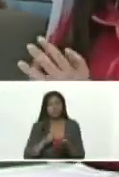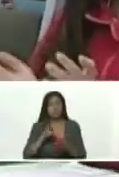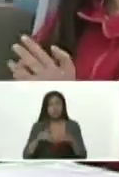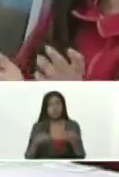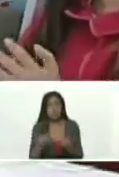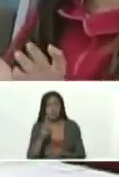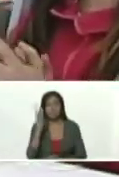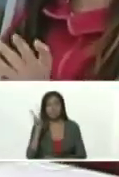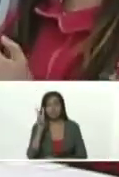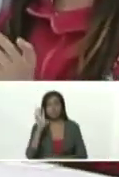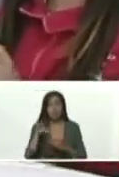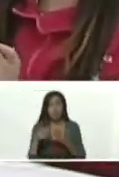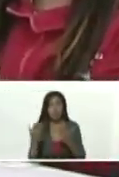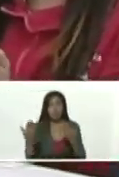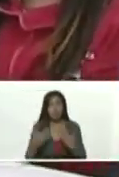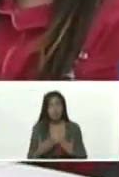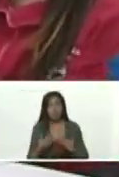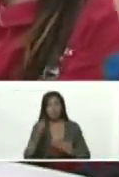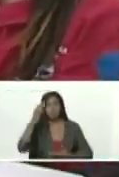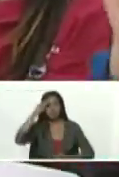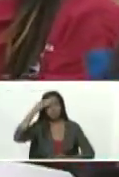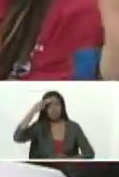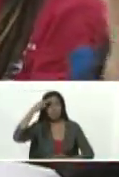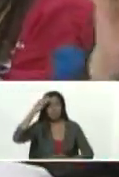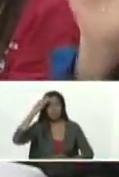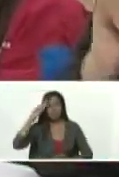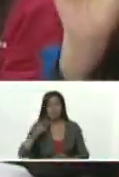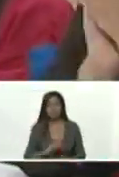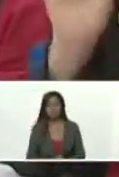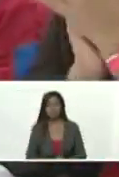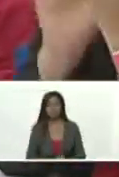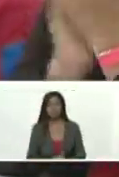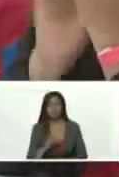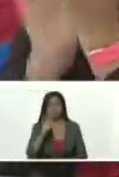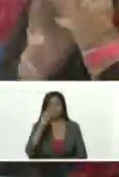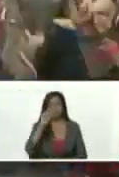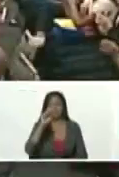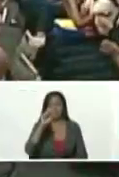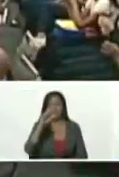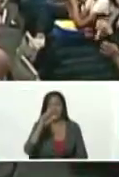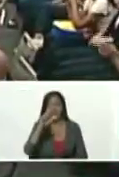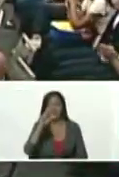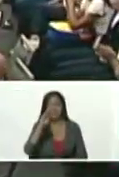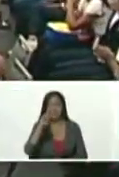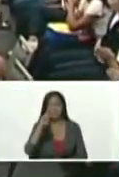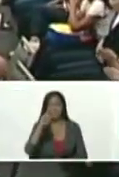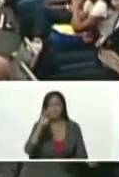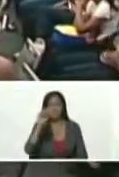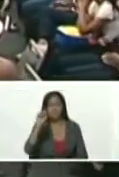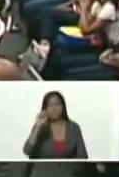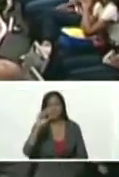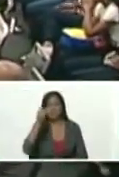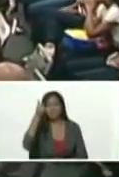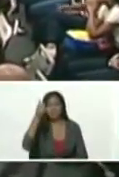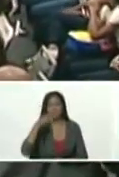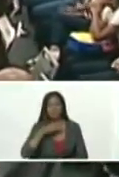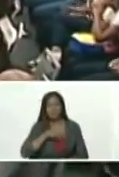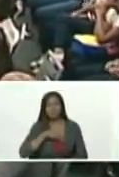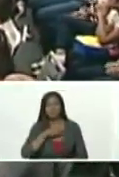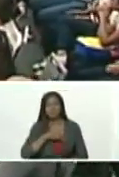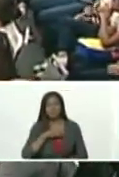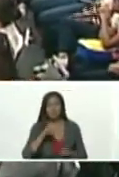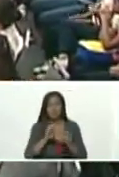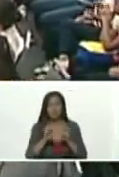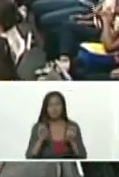en Venezuela y que han venido de Cuba, a Inalvis Mazar Fernández, jefa de la misión educativa de